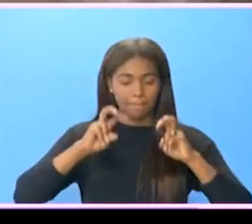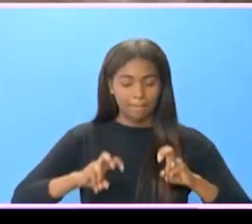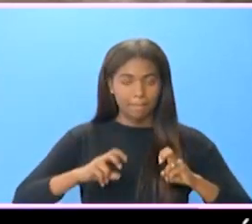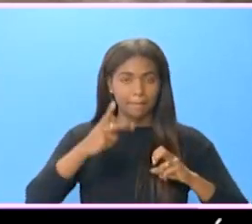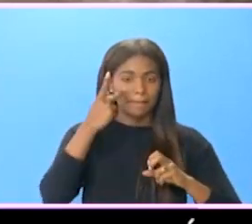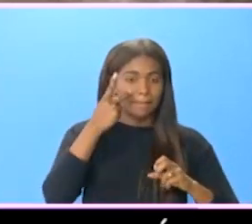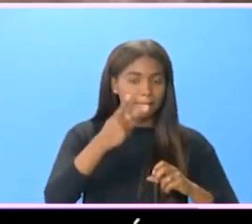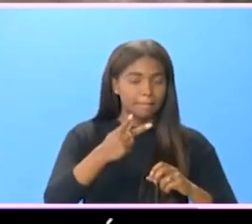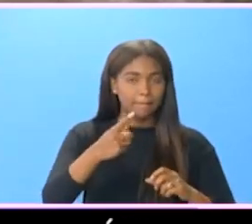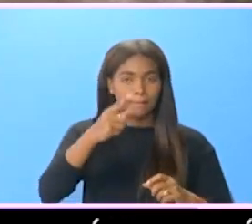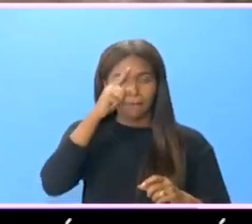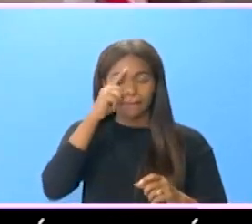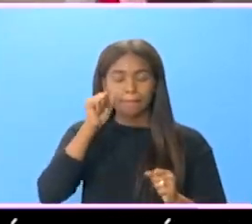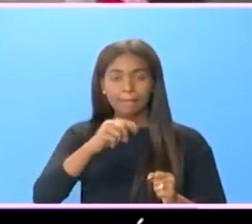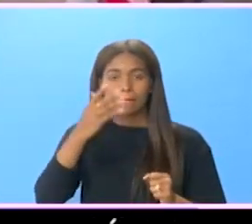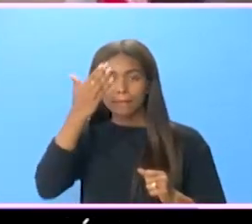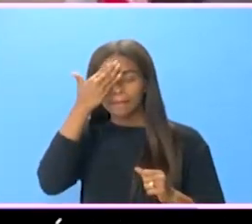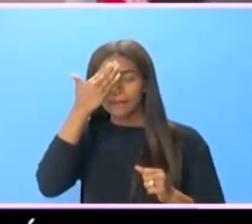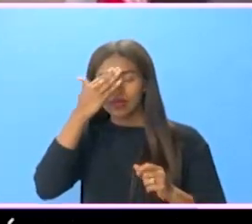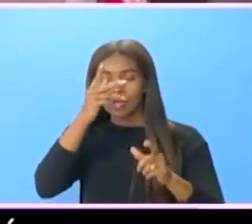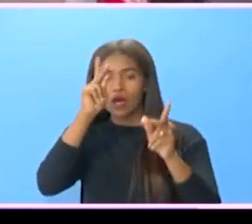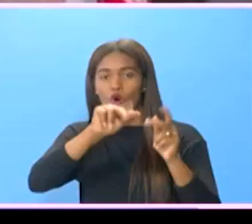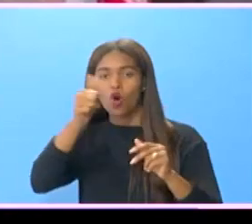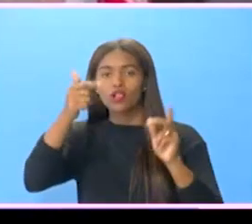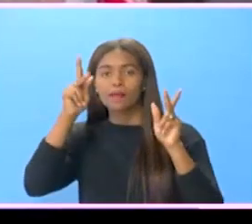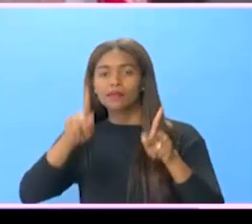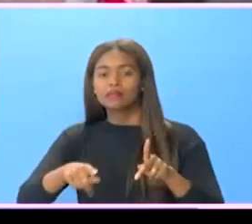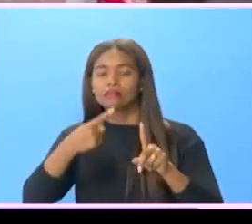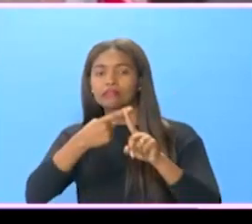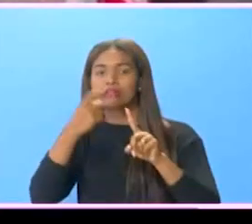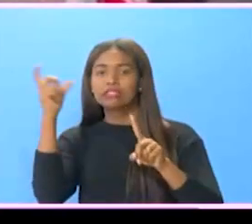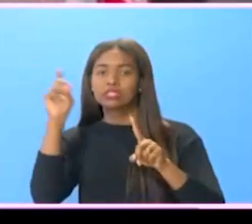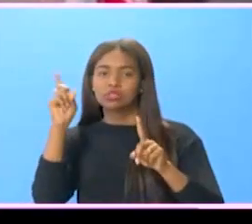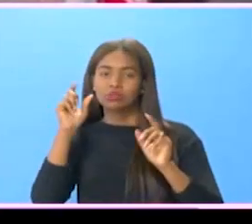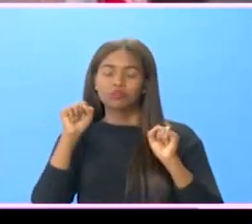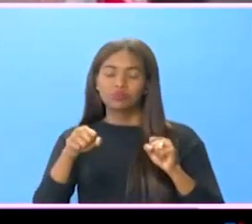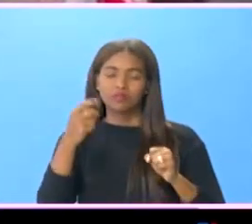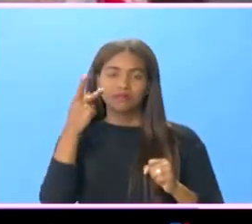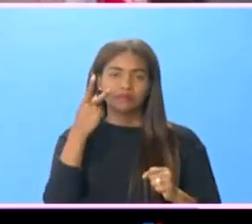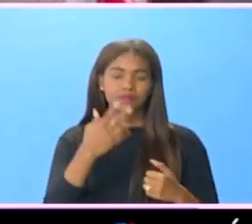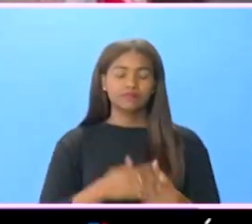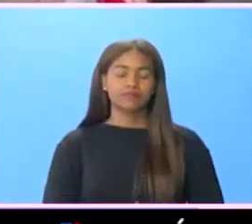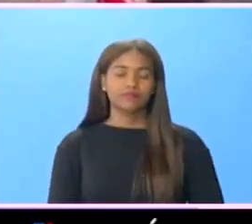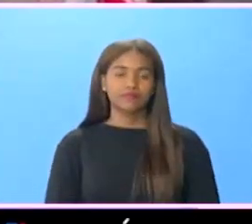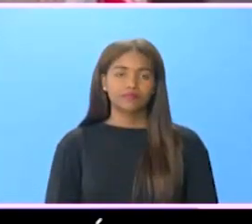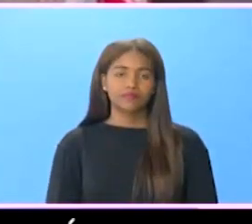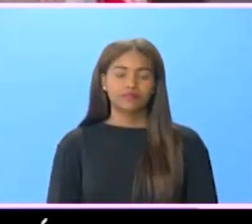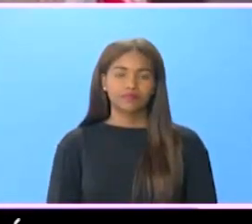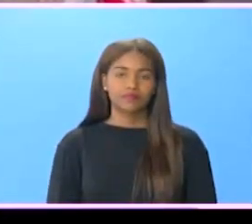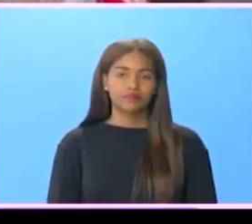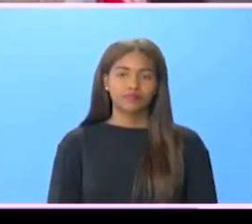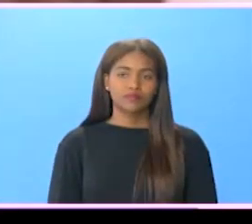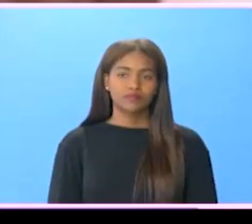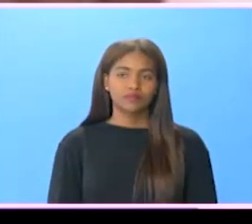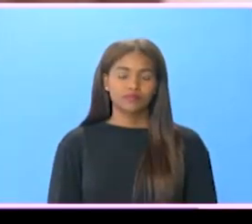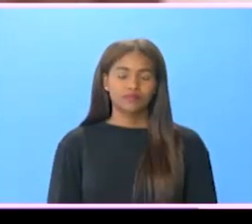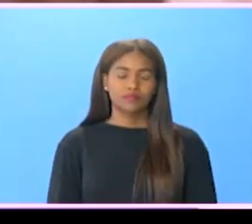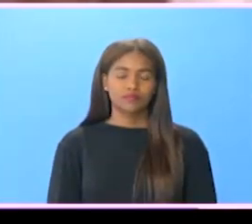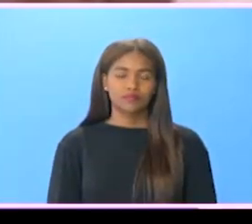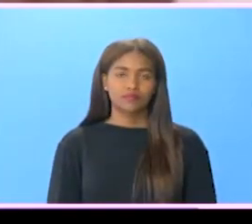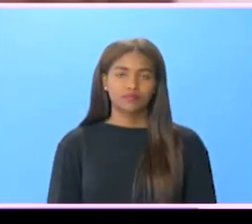y de ADN para confirmar la identidad de las víctimas y proceder a la repatriación. Cubrirá todos los gastos de